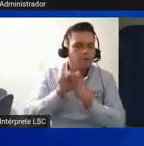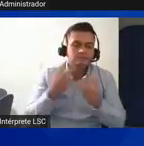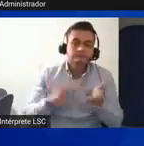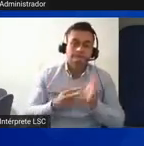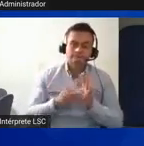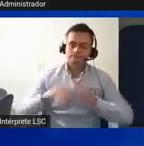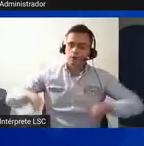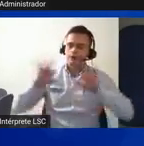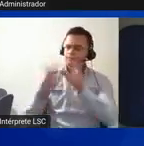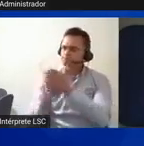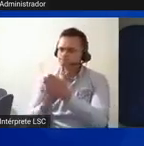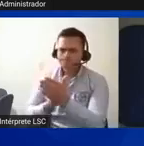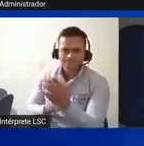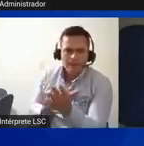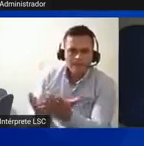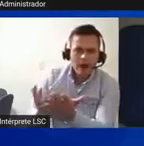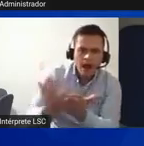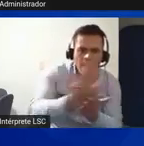el